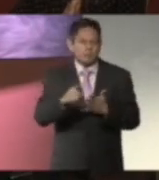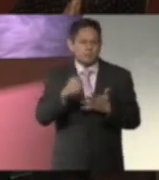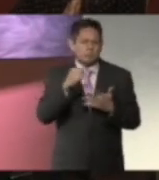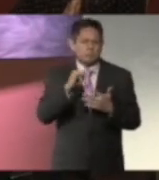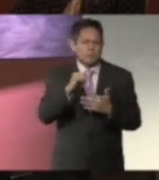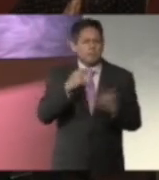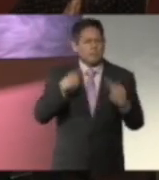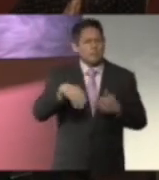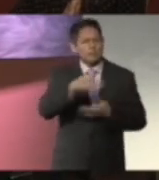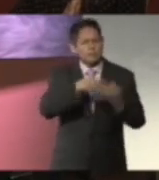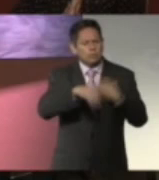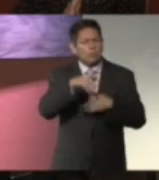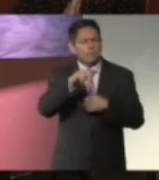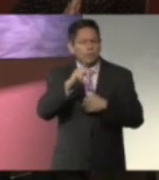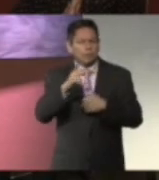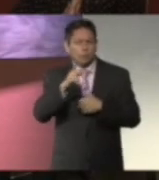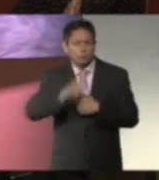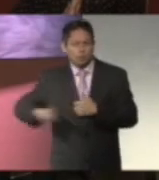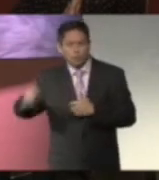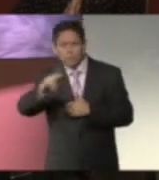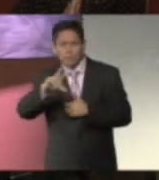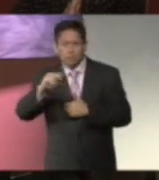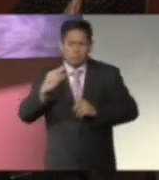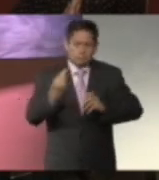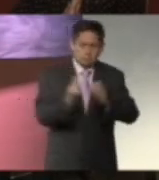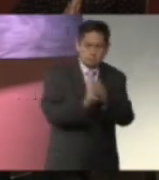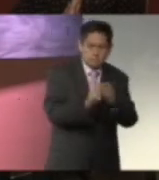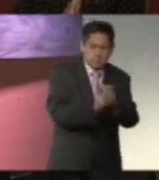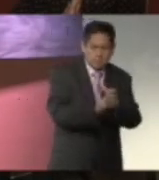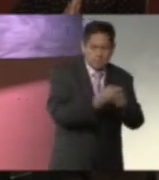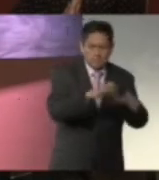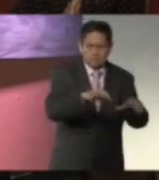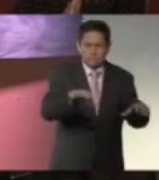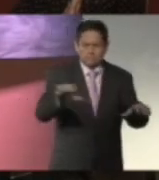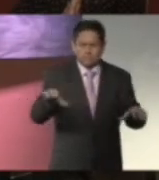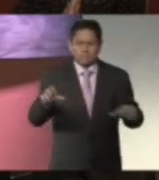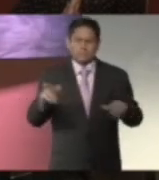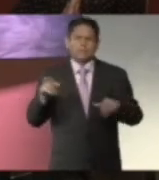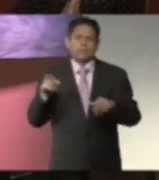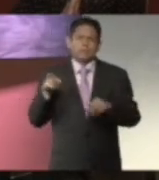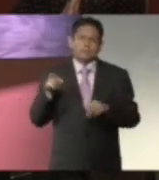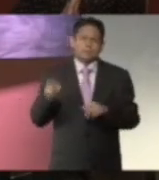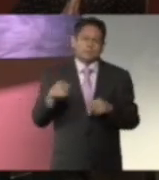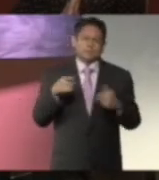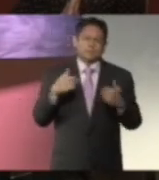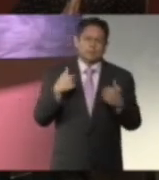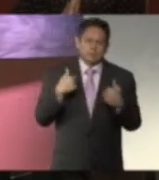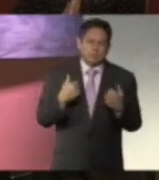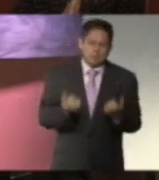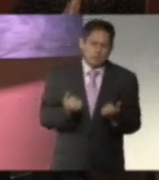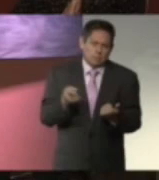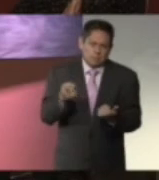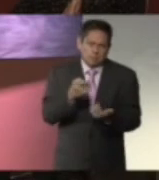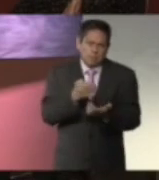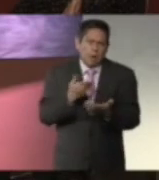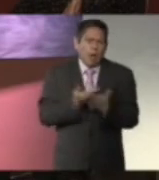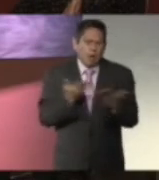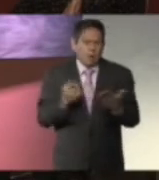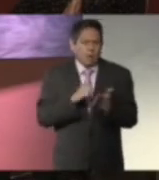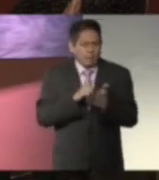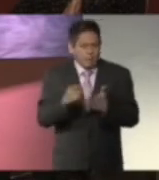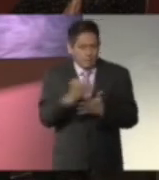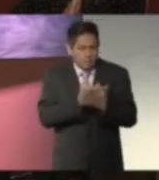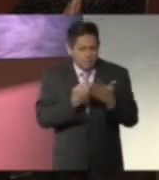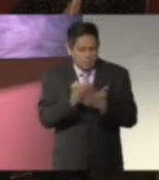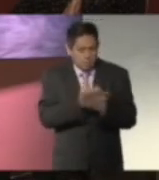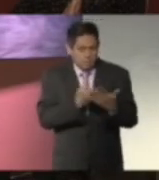universal, atrayente y privado. De tal manera que, ¿verdad?, el derecho económico se volvió garante,